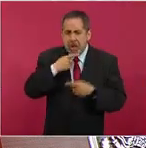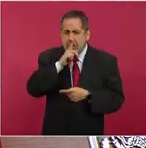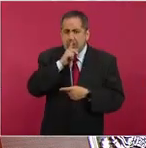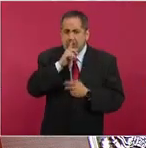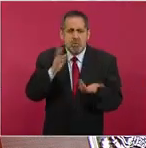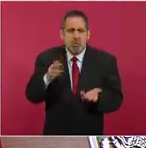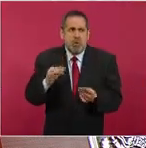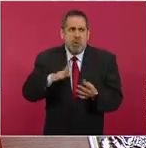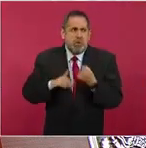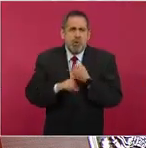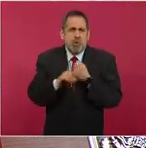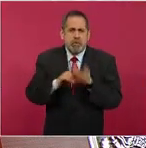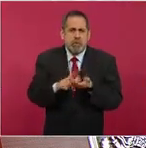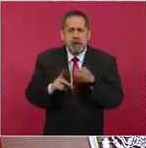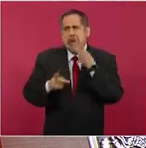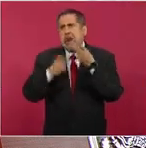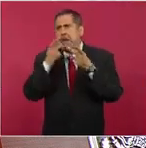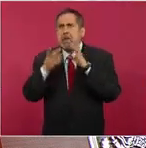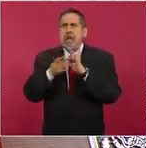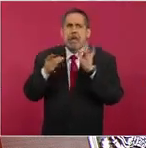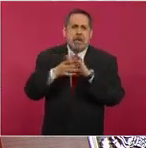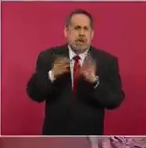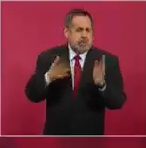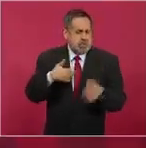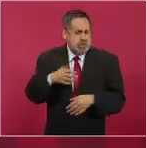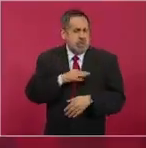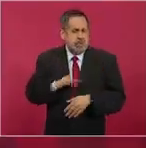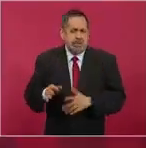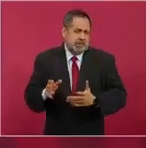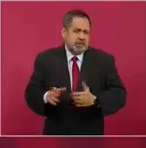pues no hay ningún problema.